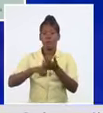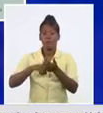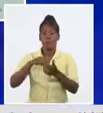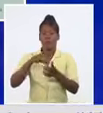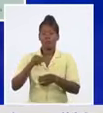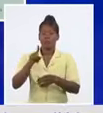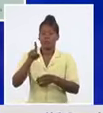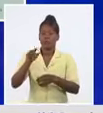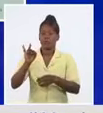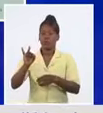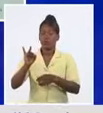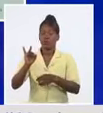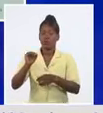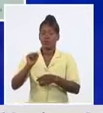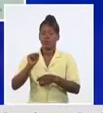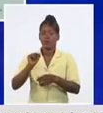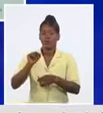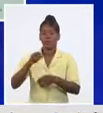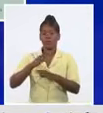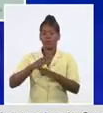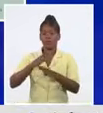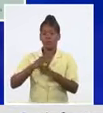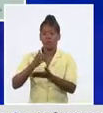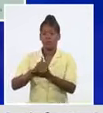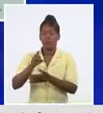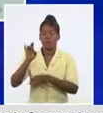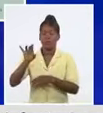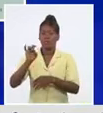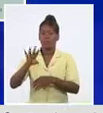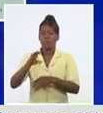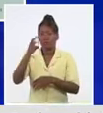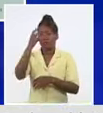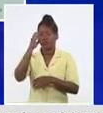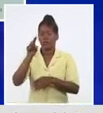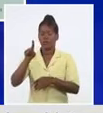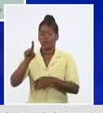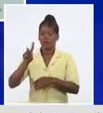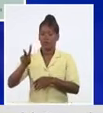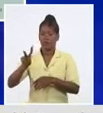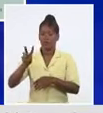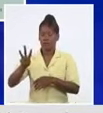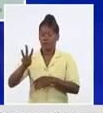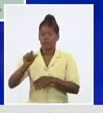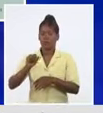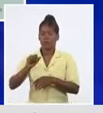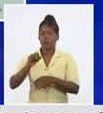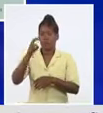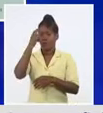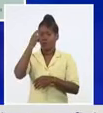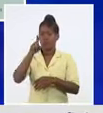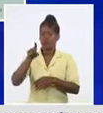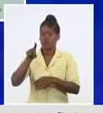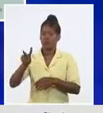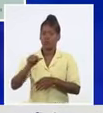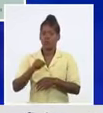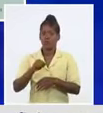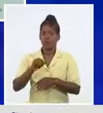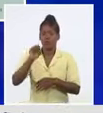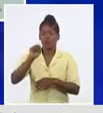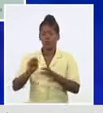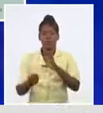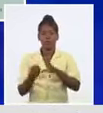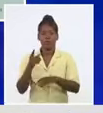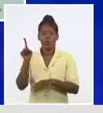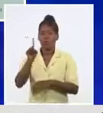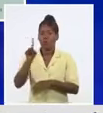de Cuba 15, Tercer Frente 13, Segundo Frente 12, al igual que San Luis, Songo La Maya 11,